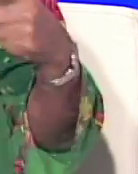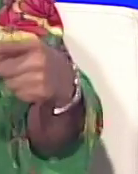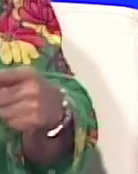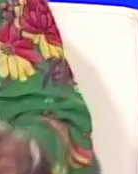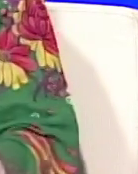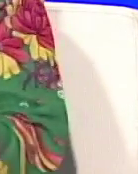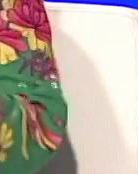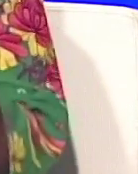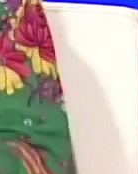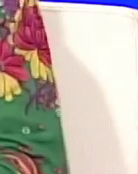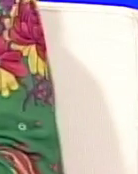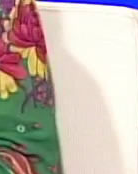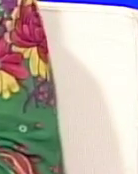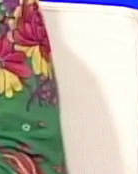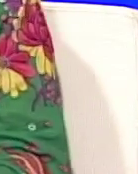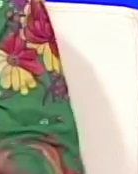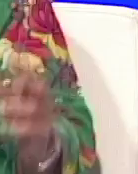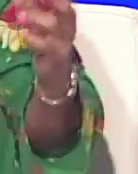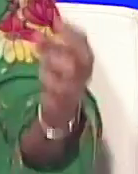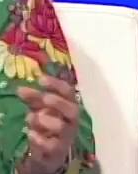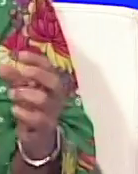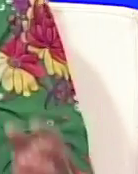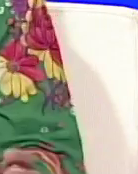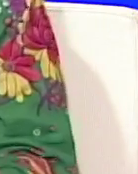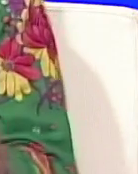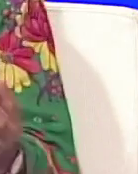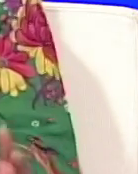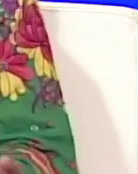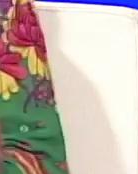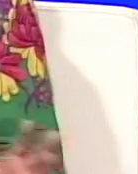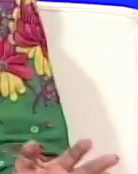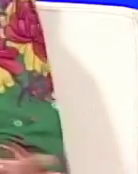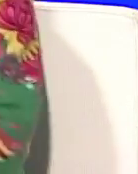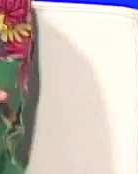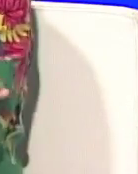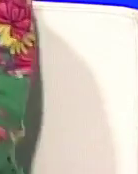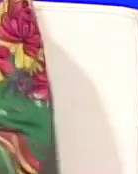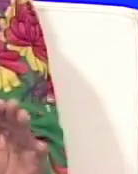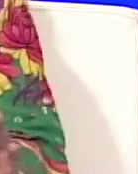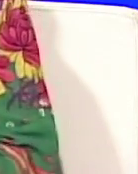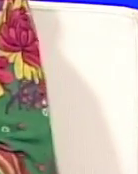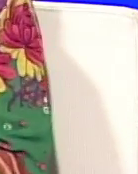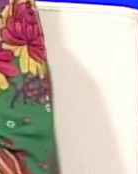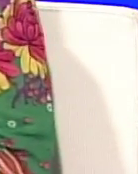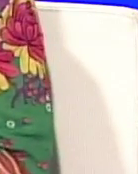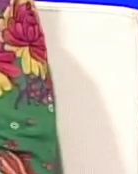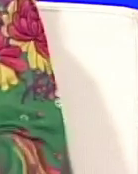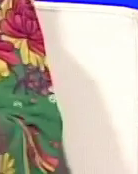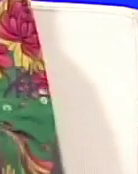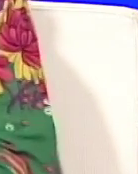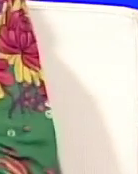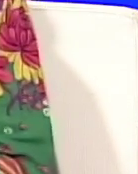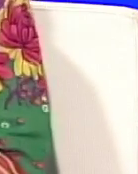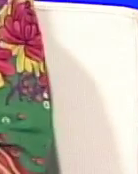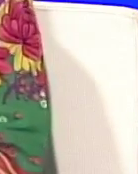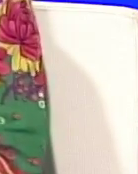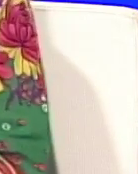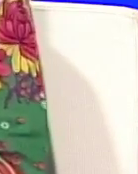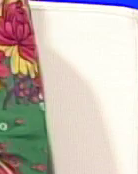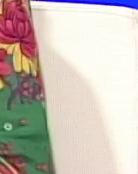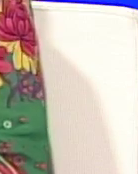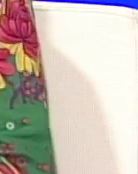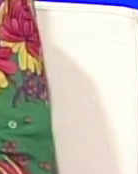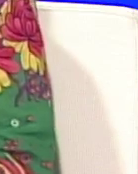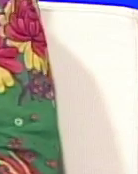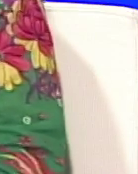que es descalificar al Consejo Nacional Electoral, tanto nacional como internacionalmente. Los hemos visto en muchos foros mundiales